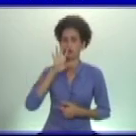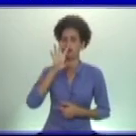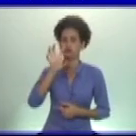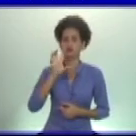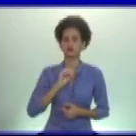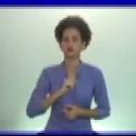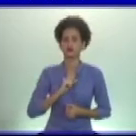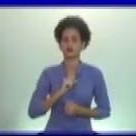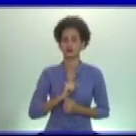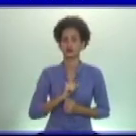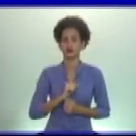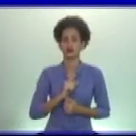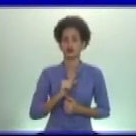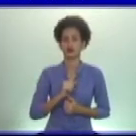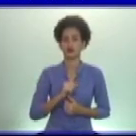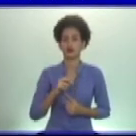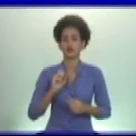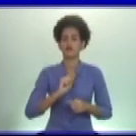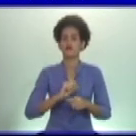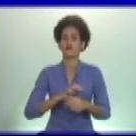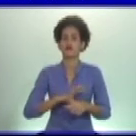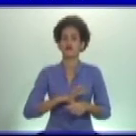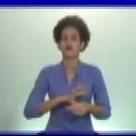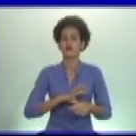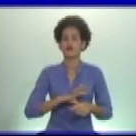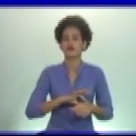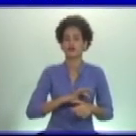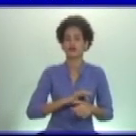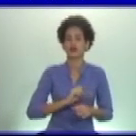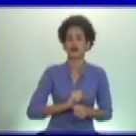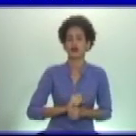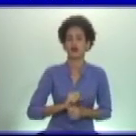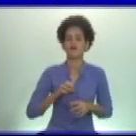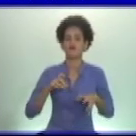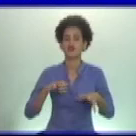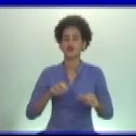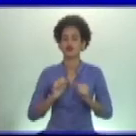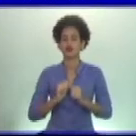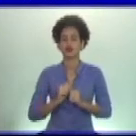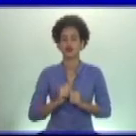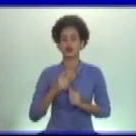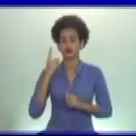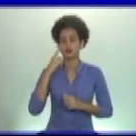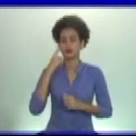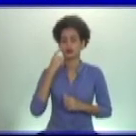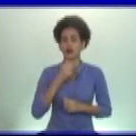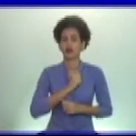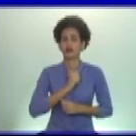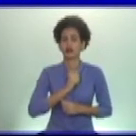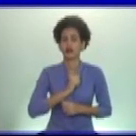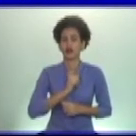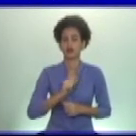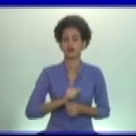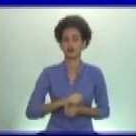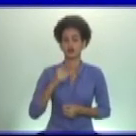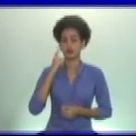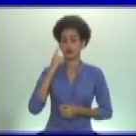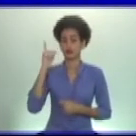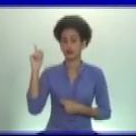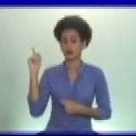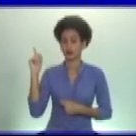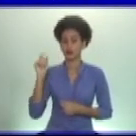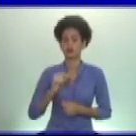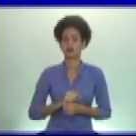estamos hablando de un virus catarral, ¿no? Y, en un día, en una población P, supone que el número